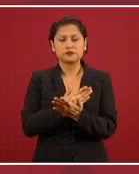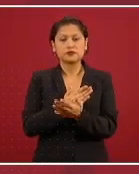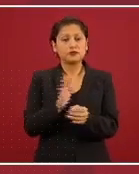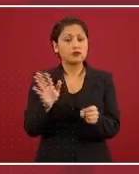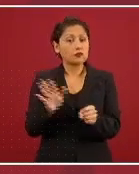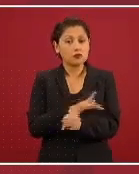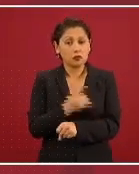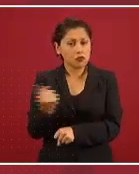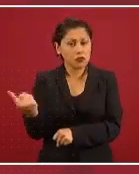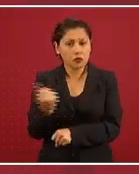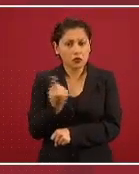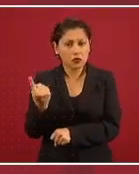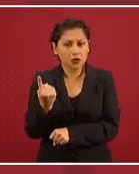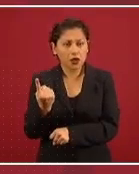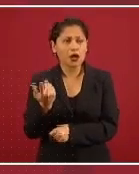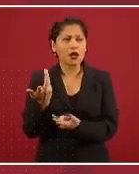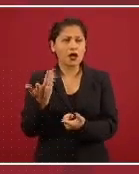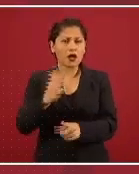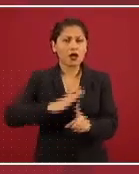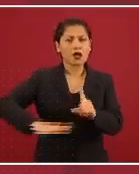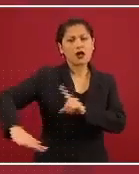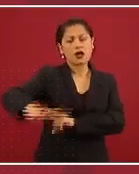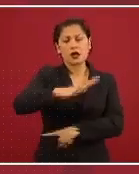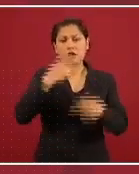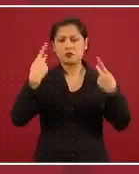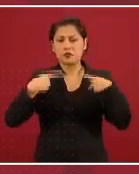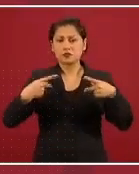por la actitud de nuestro pueblo